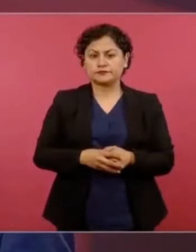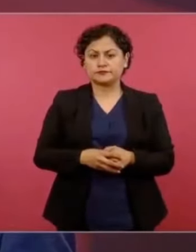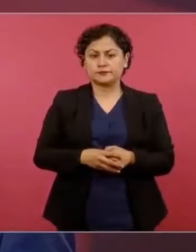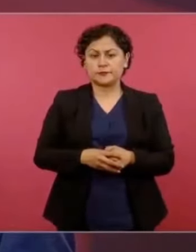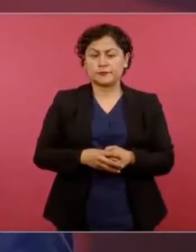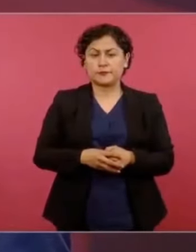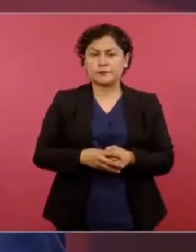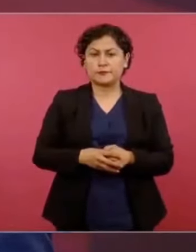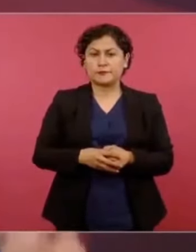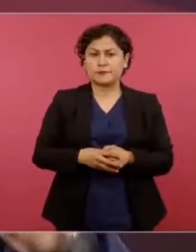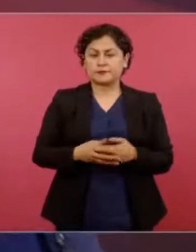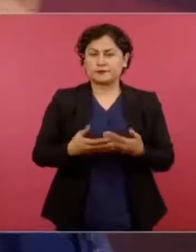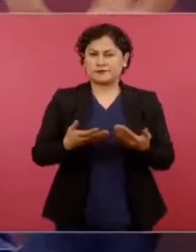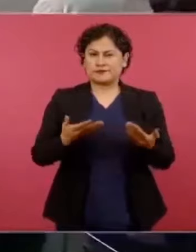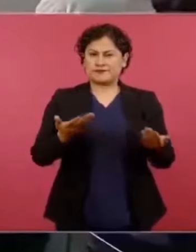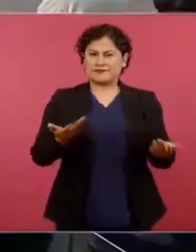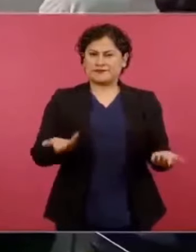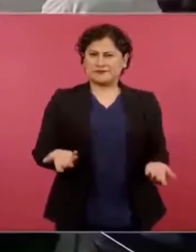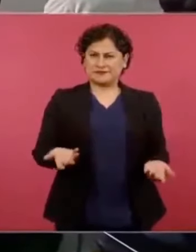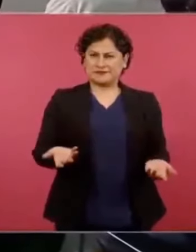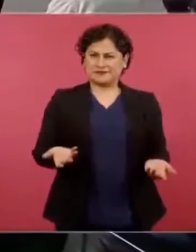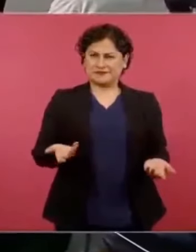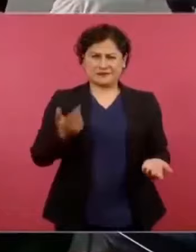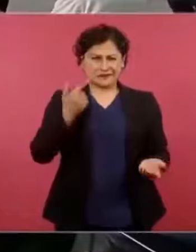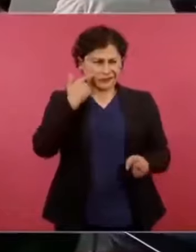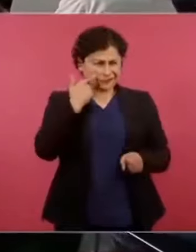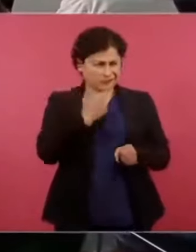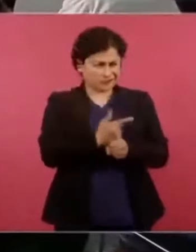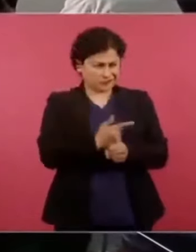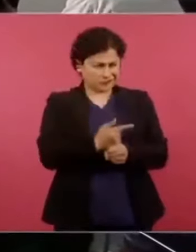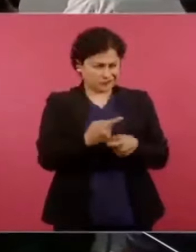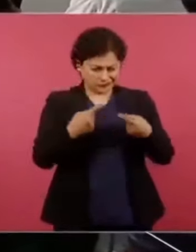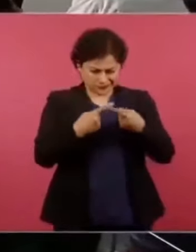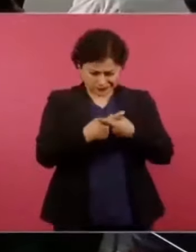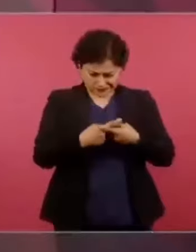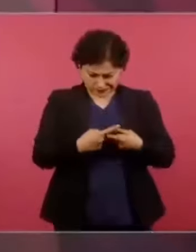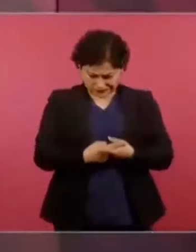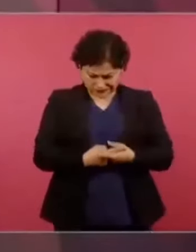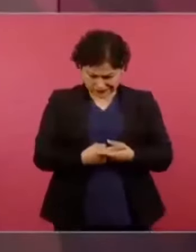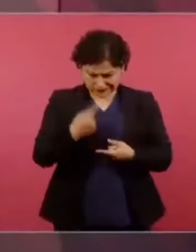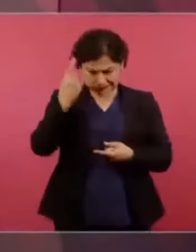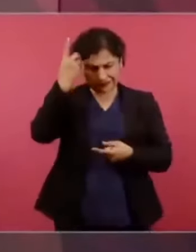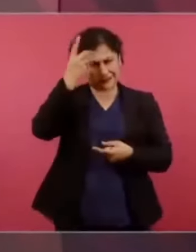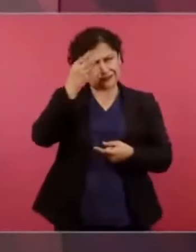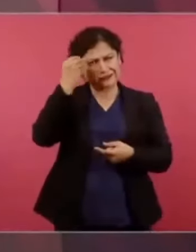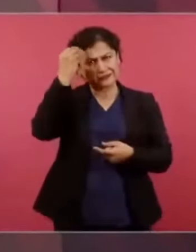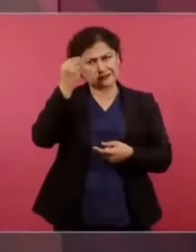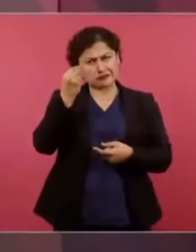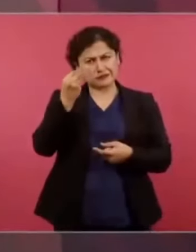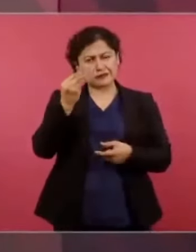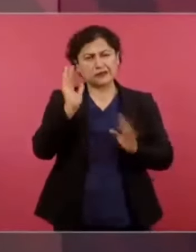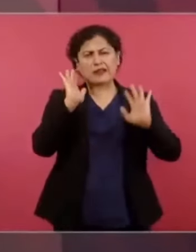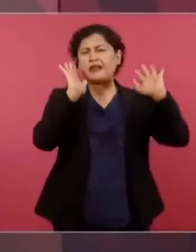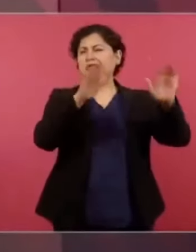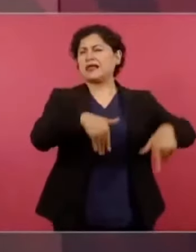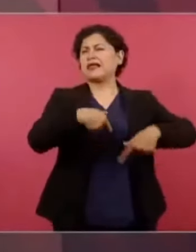corrupción cómo vamos a dejar esto así porque ya a m me